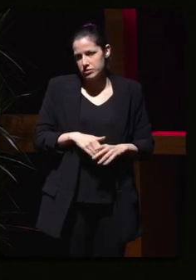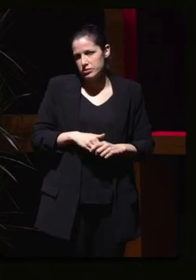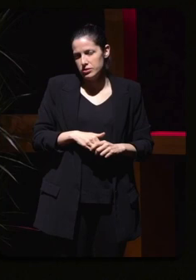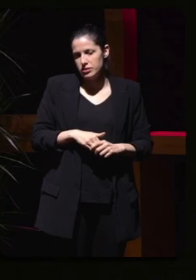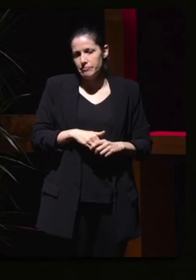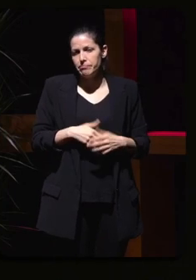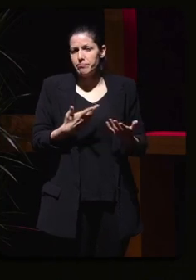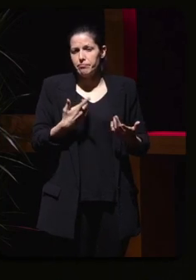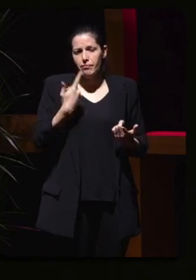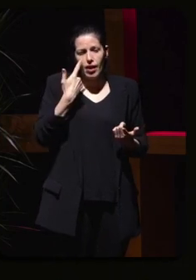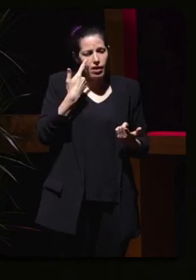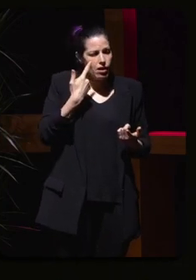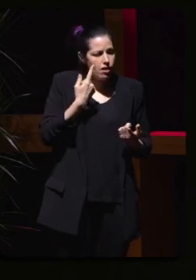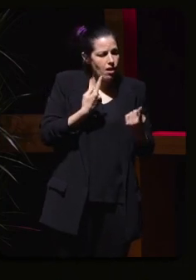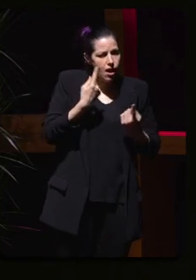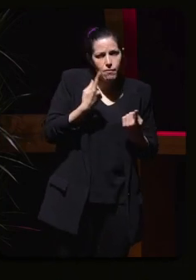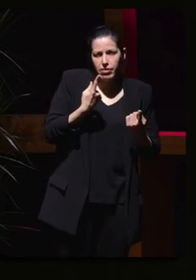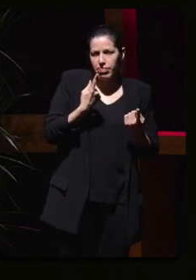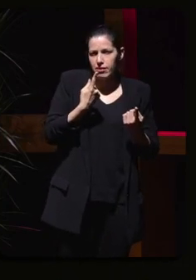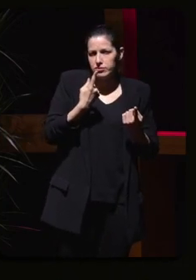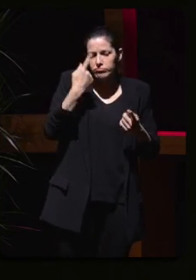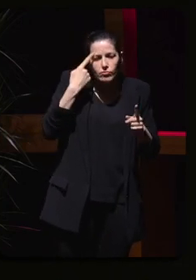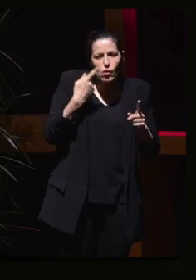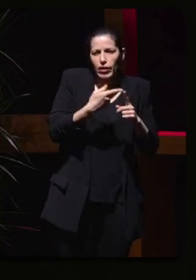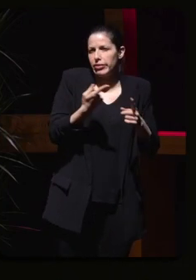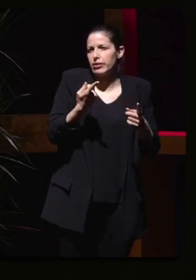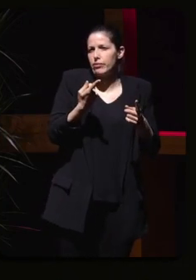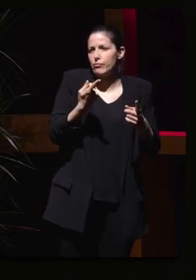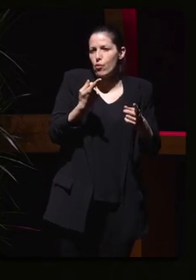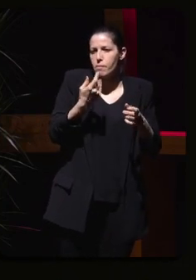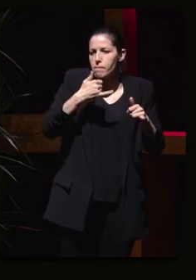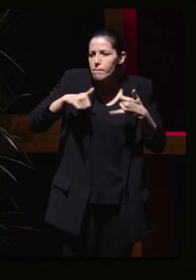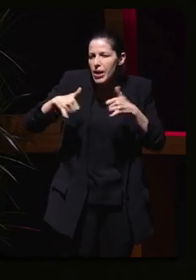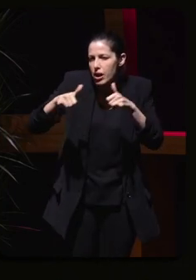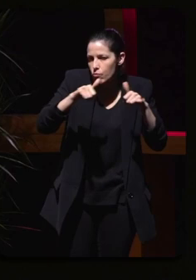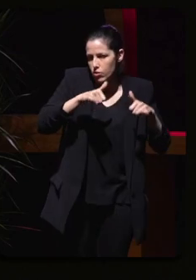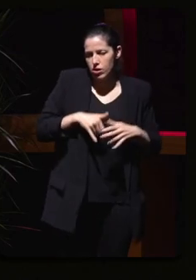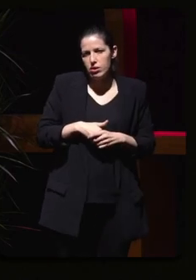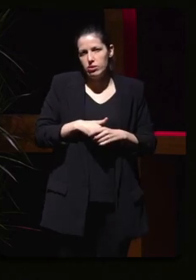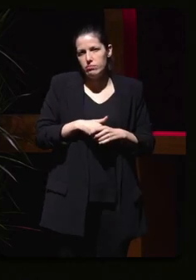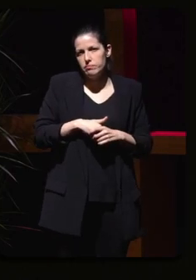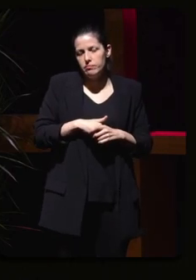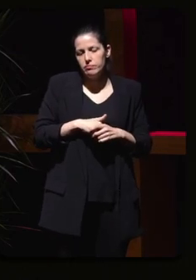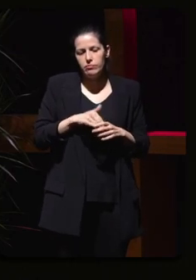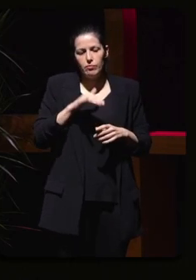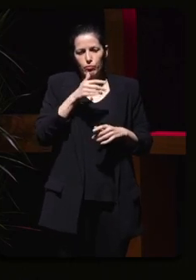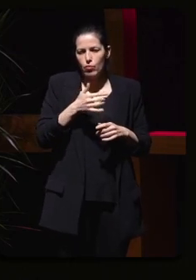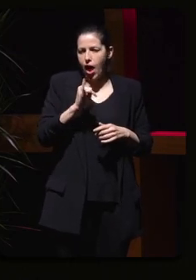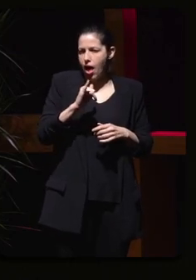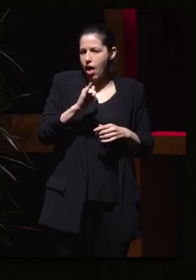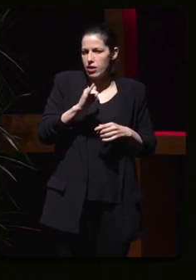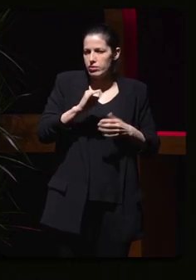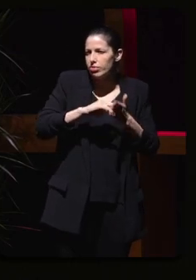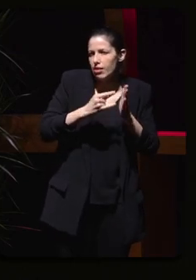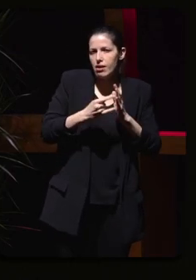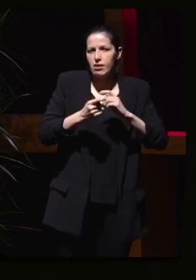y otras veces pues con fines mucho más aviesos, ¿no?, que son manipuladores. Porque con las mismas técnicas de marketing que